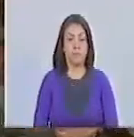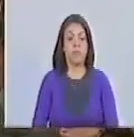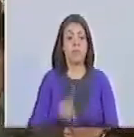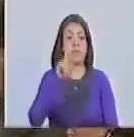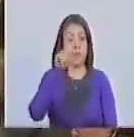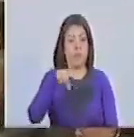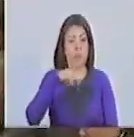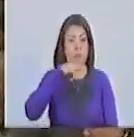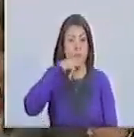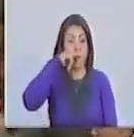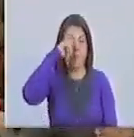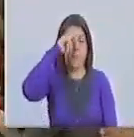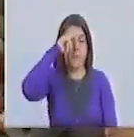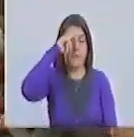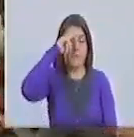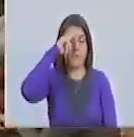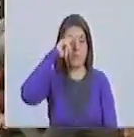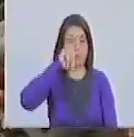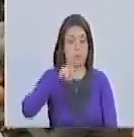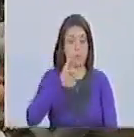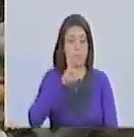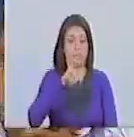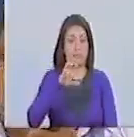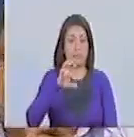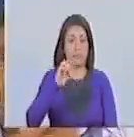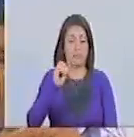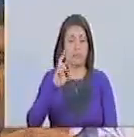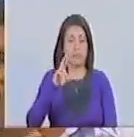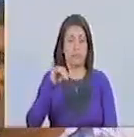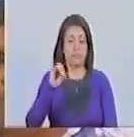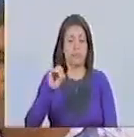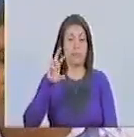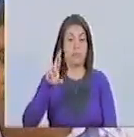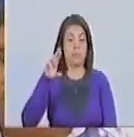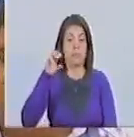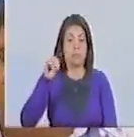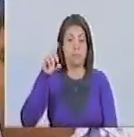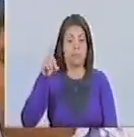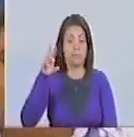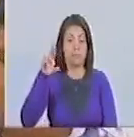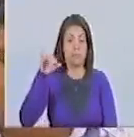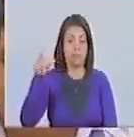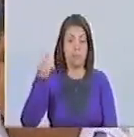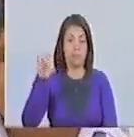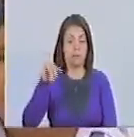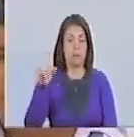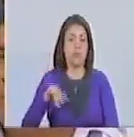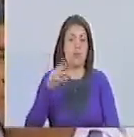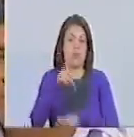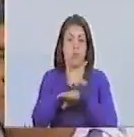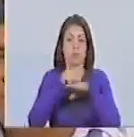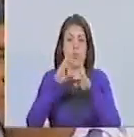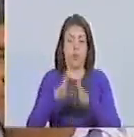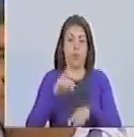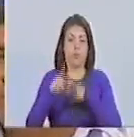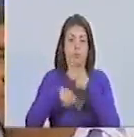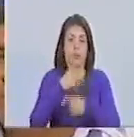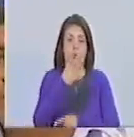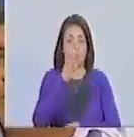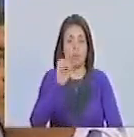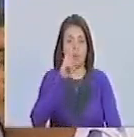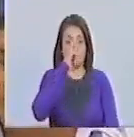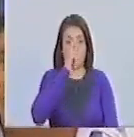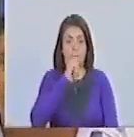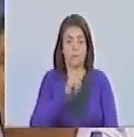Igual que su padre, Gregorio Rodríguez. Y fue en el gobierno, después de 40